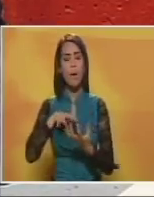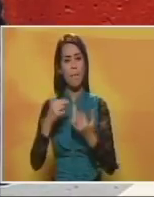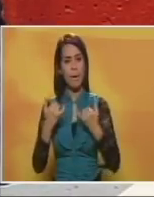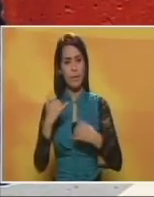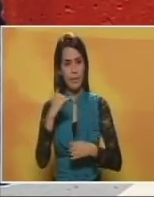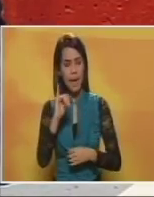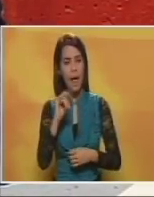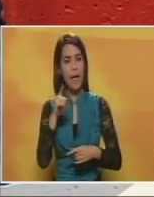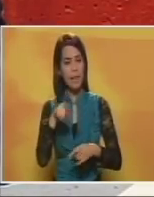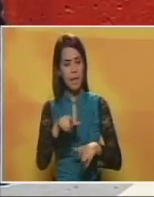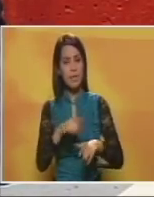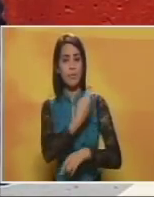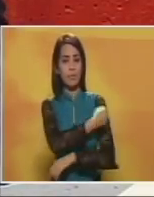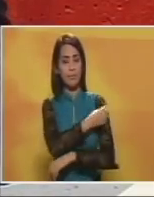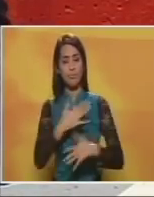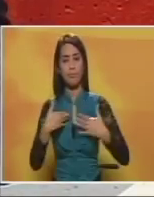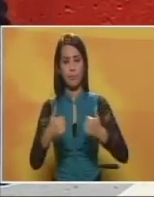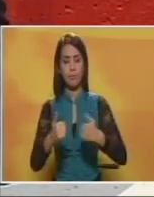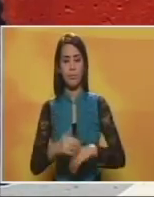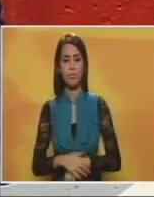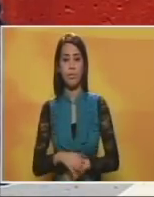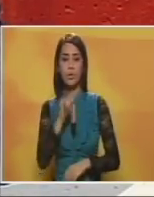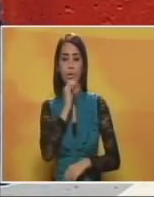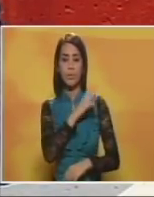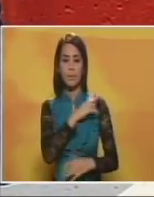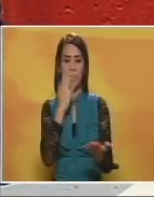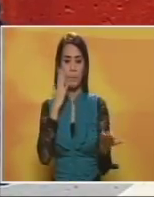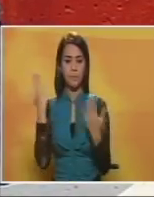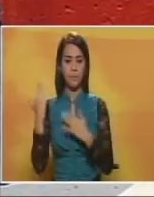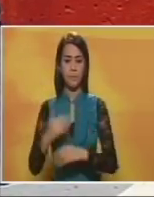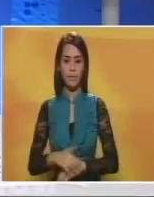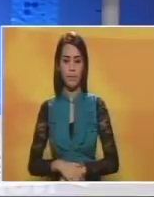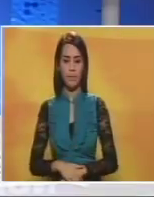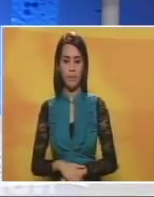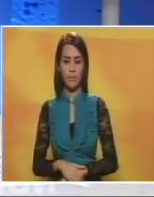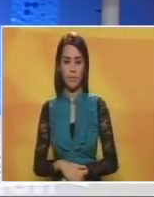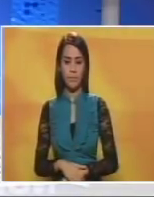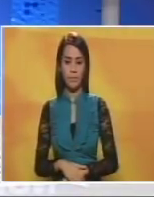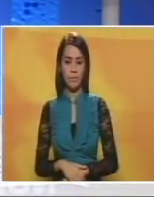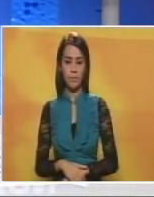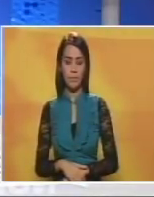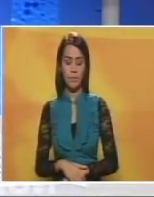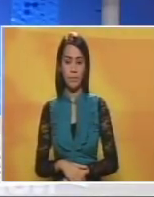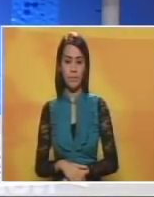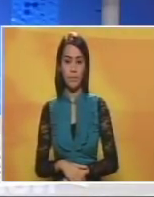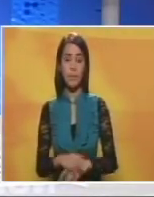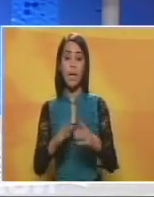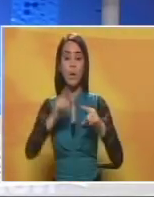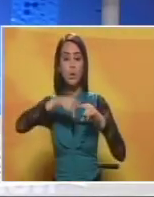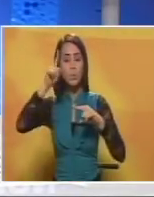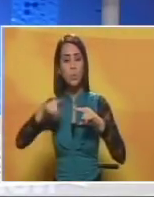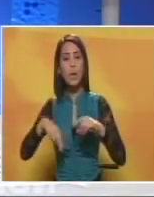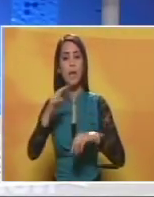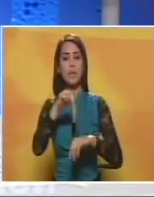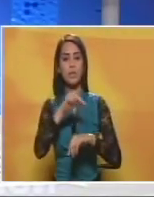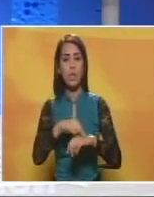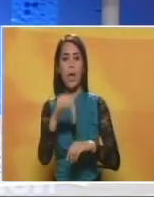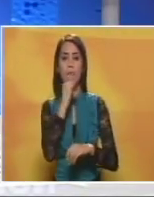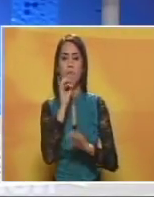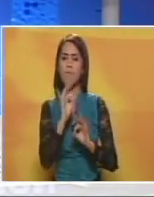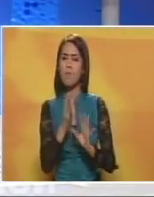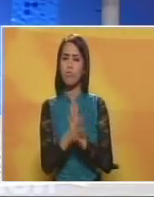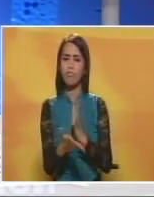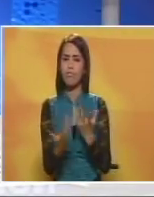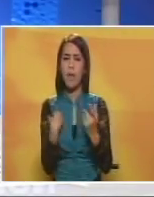actualmente aquejan al sector salud. Oliver Rodríguez, Noticiero Univisión. La Corporación Eléctrica Nacional Corpoelec confirmó